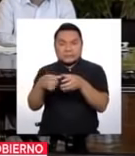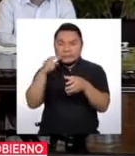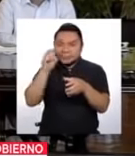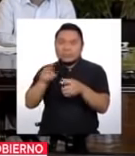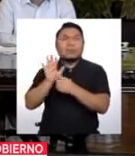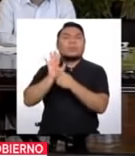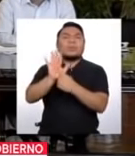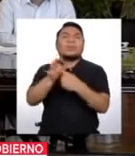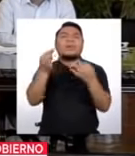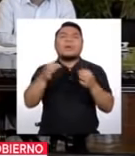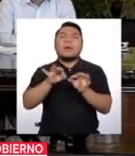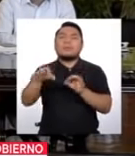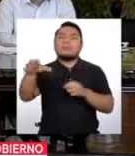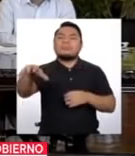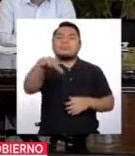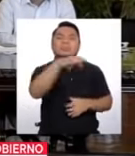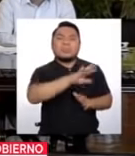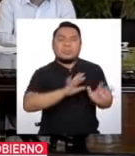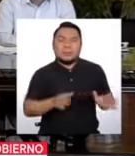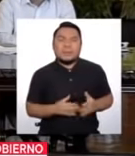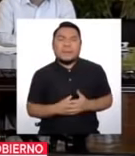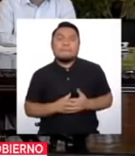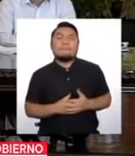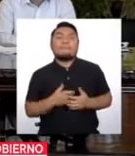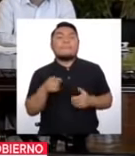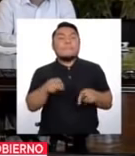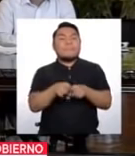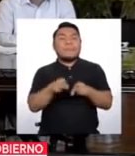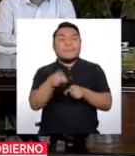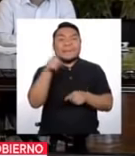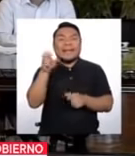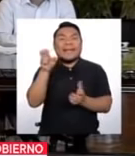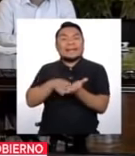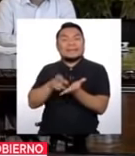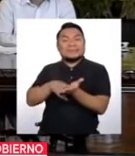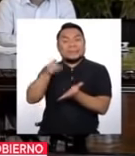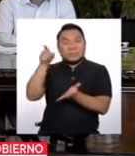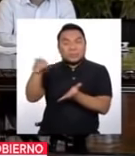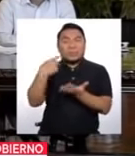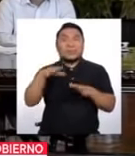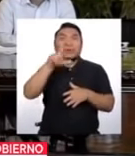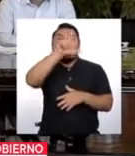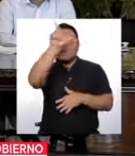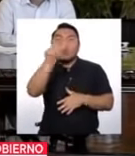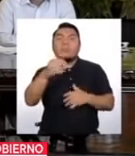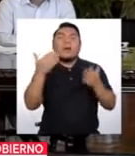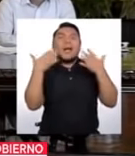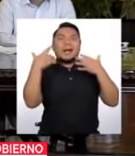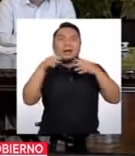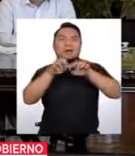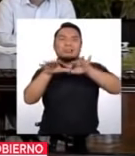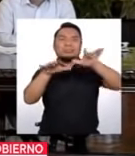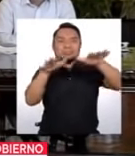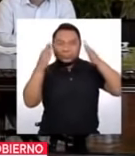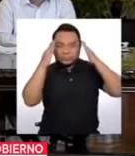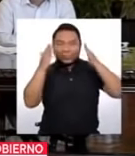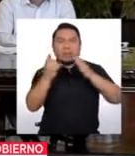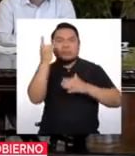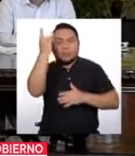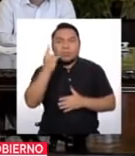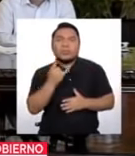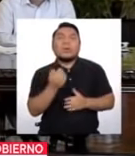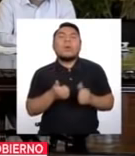cifras oficiales por regiones. Y por su parte, Salud ha elaborado un mapa del calor, según los casos que atienden.